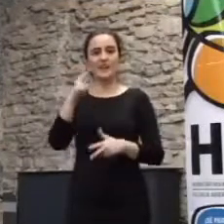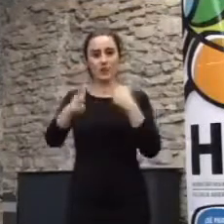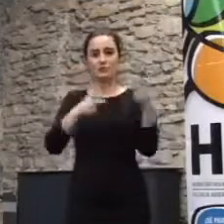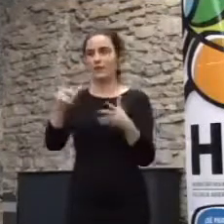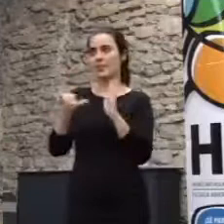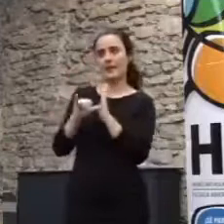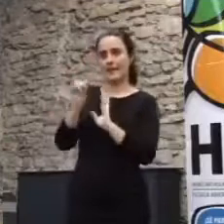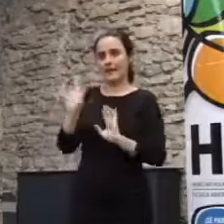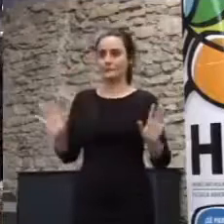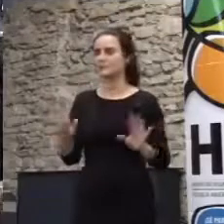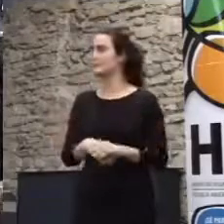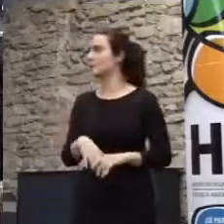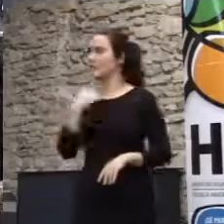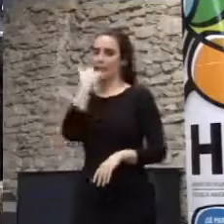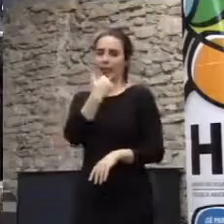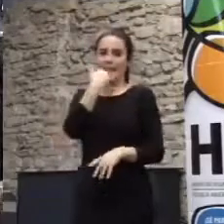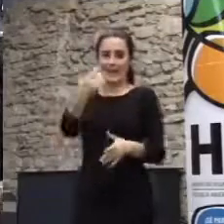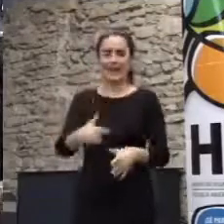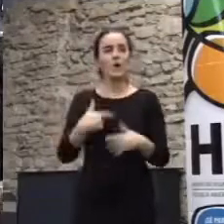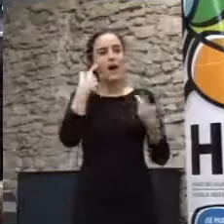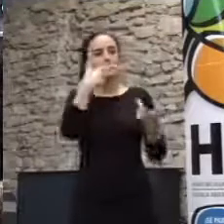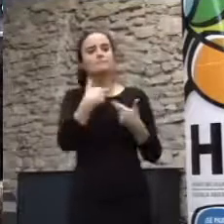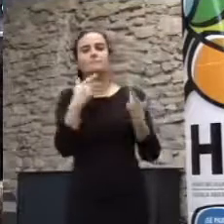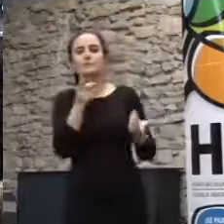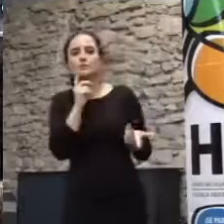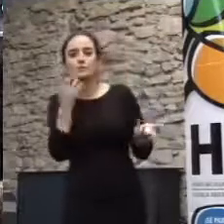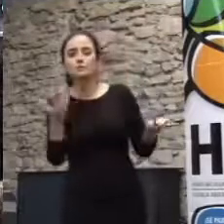cerca. ¿Cómo te situamos a ti?